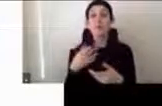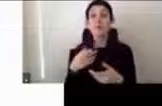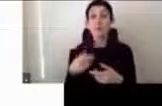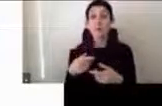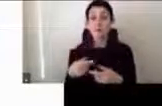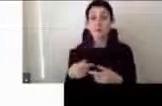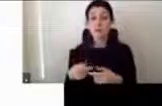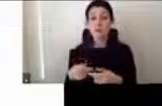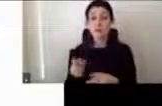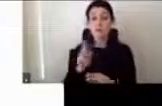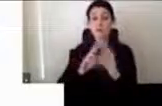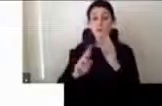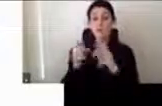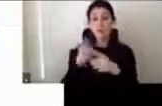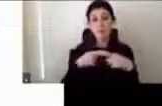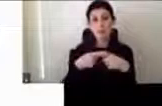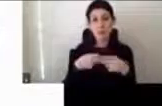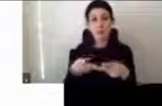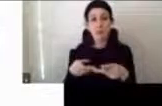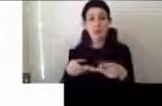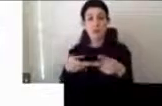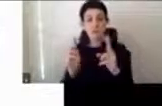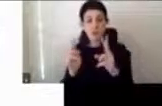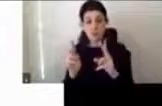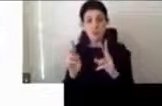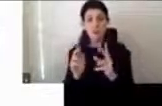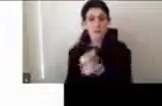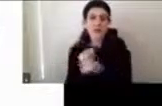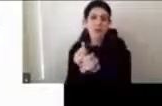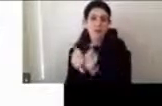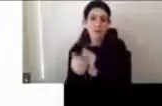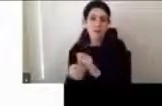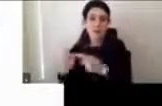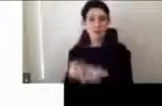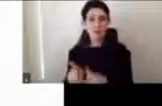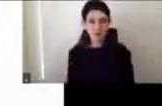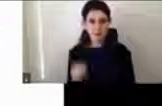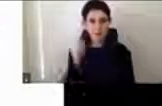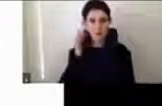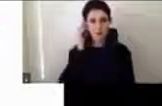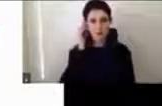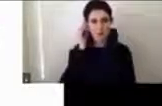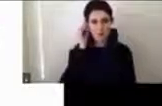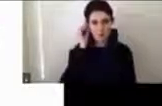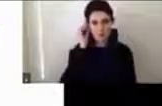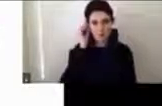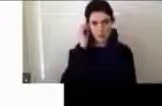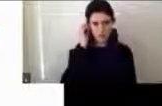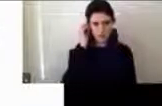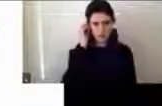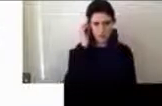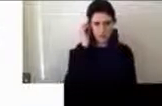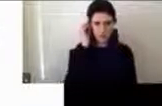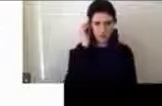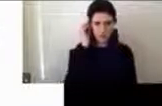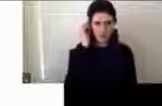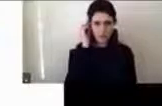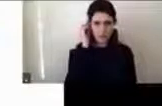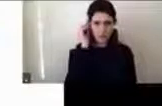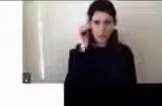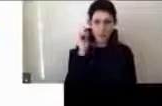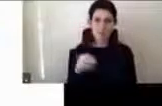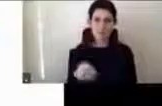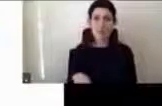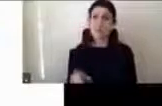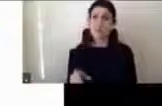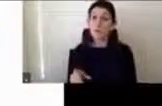cierto?, estas otras adaptaciones al medio. En general, en esta etapa, el niño